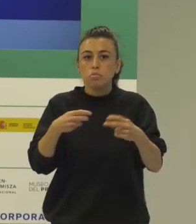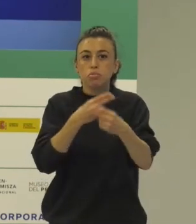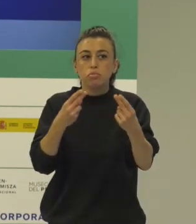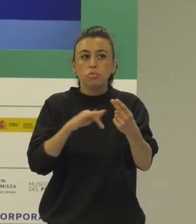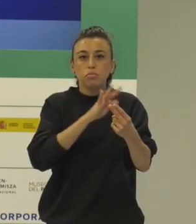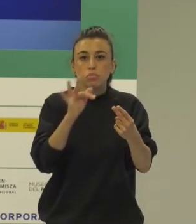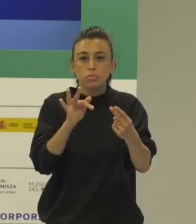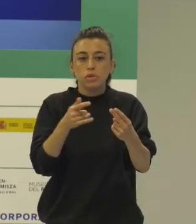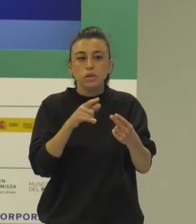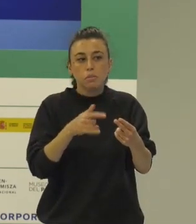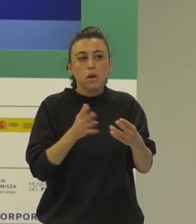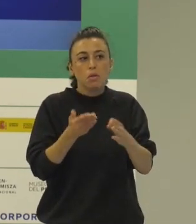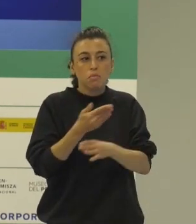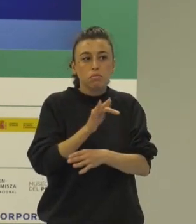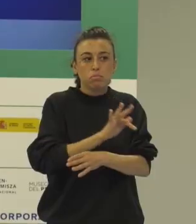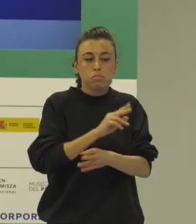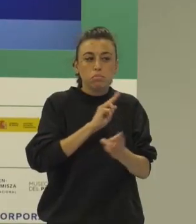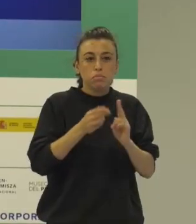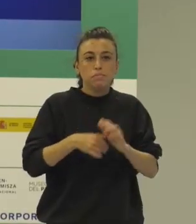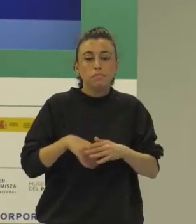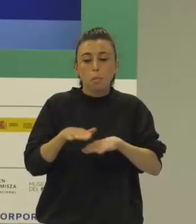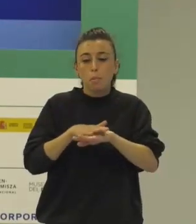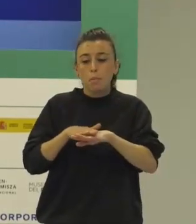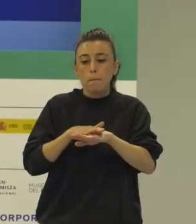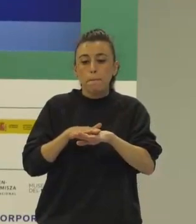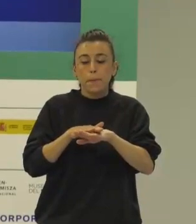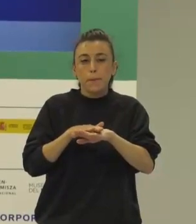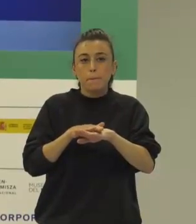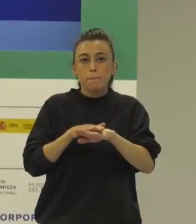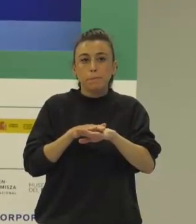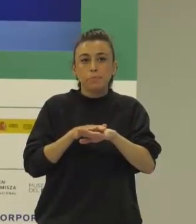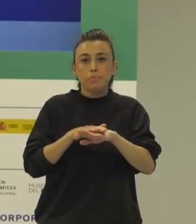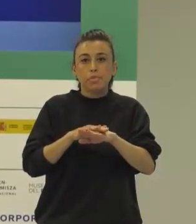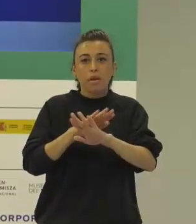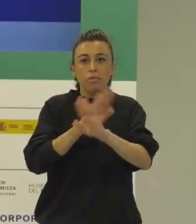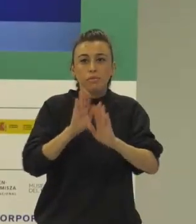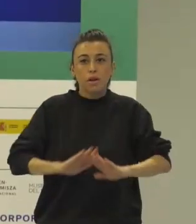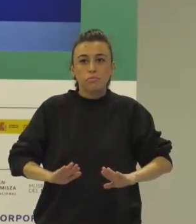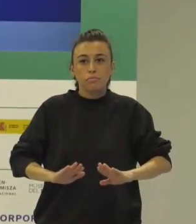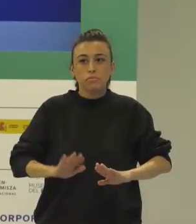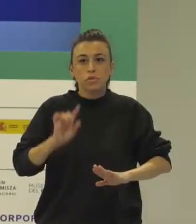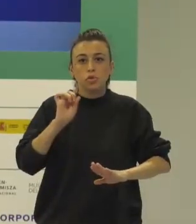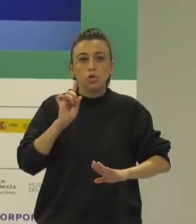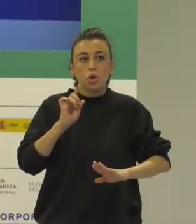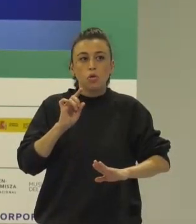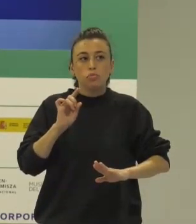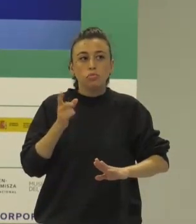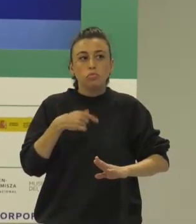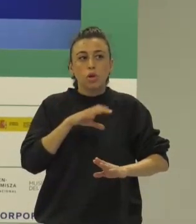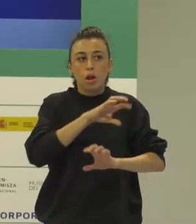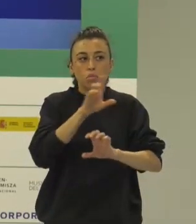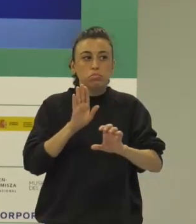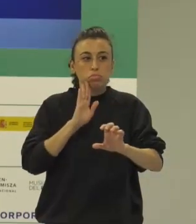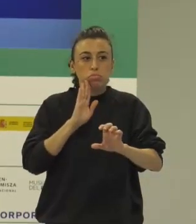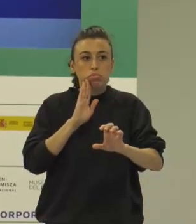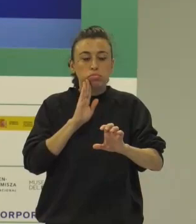bueno, yo creo que básicamente lo que decía Kimi, ¿no? Al final no es solo Guatemala, Cuba y Nicaragua, yo creo que es un virus